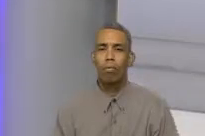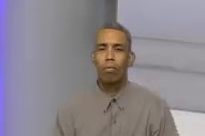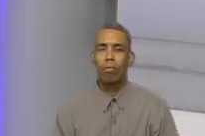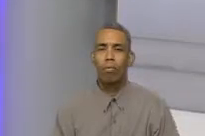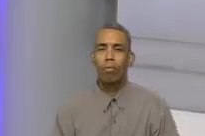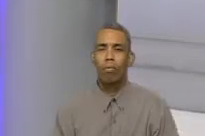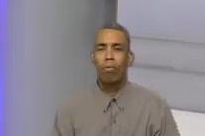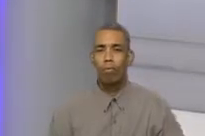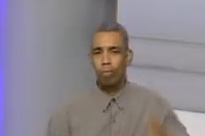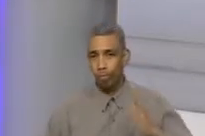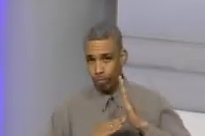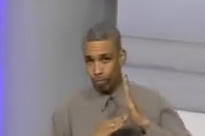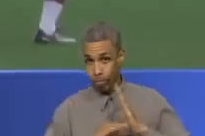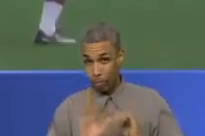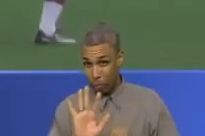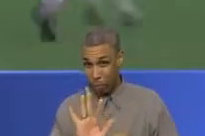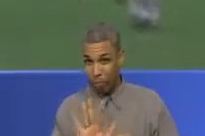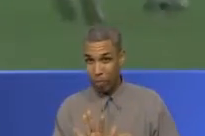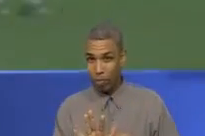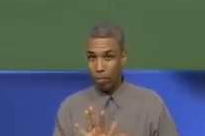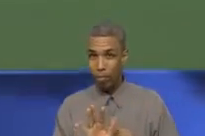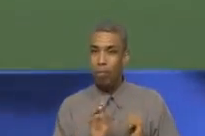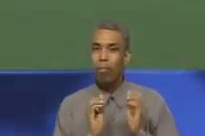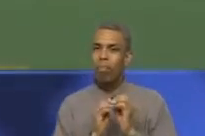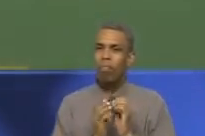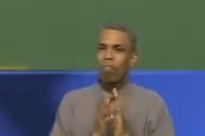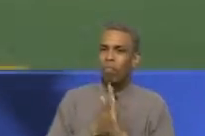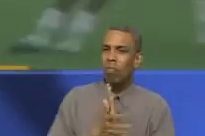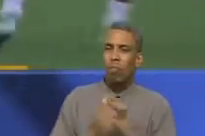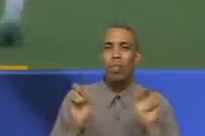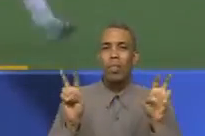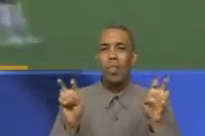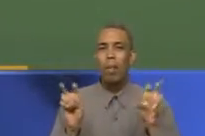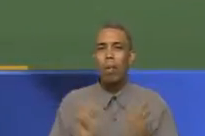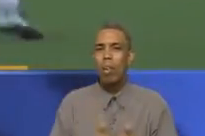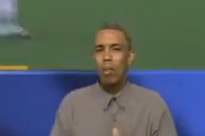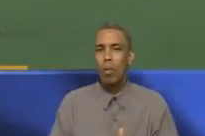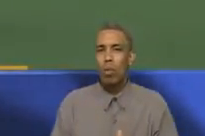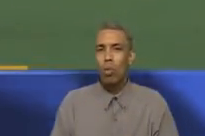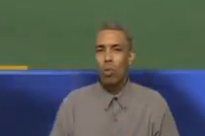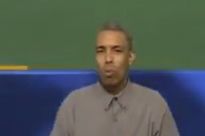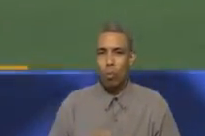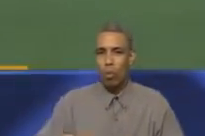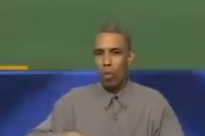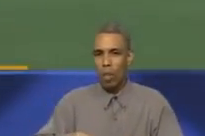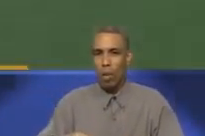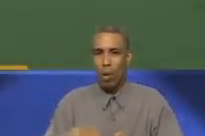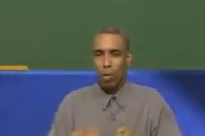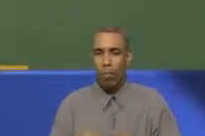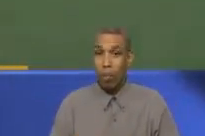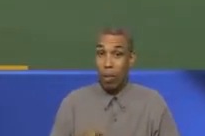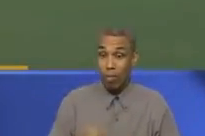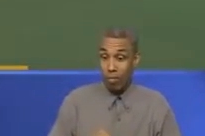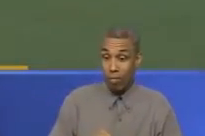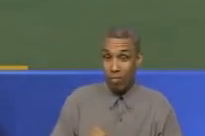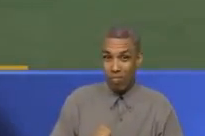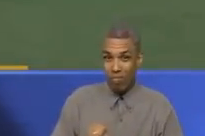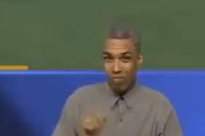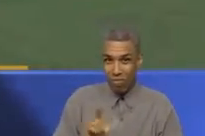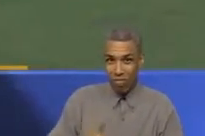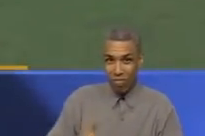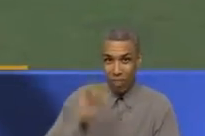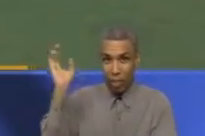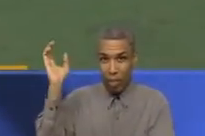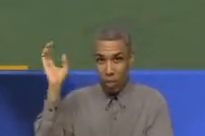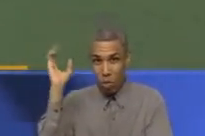Momento de hacer una pausa, no se muevan porque al regresar tendremos para ustedes información deportiva. Hablaremos sobre la preparación de los jugadores que se quedan y